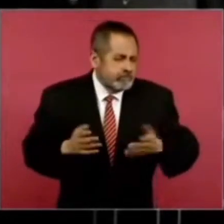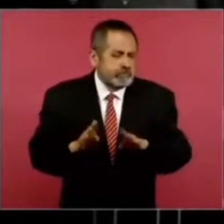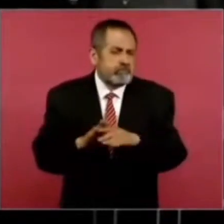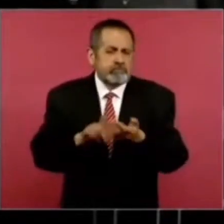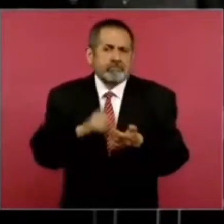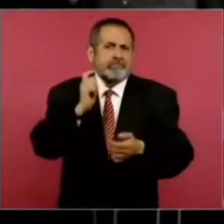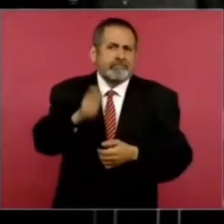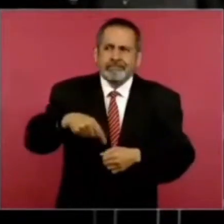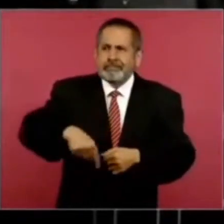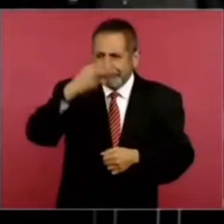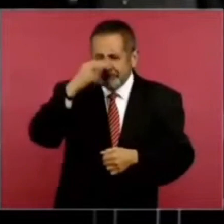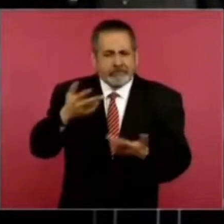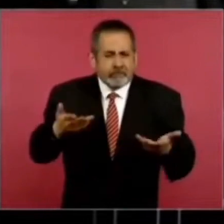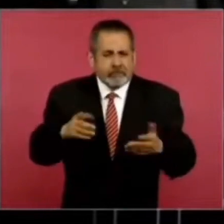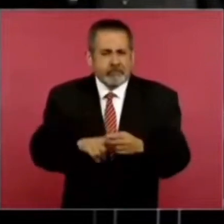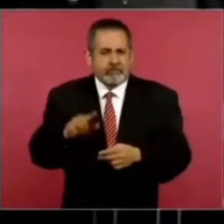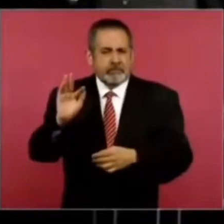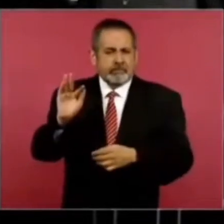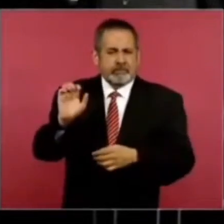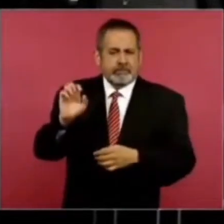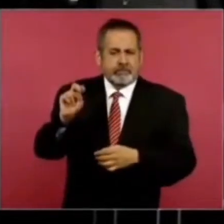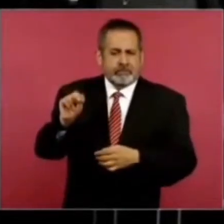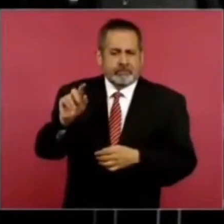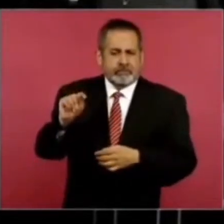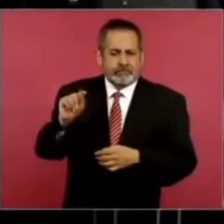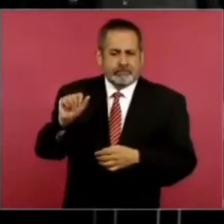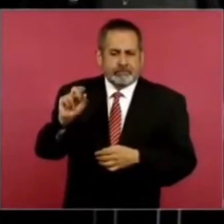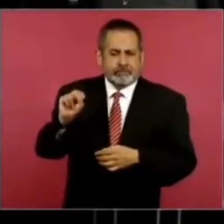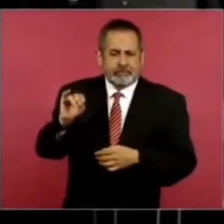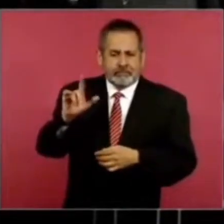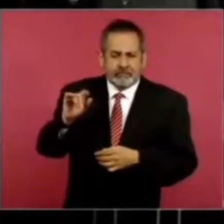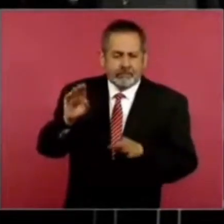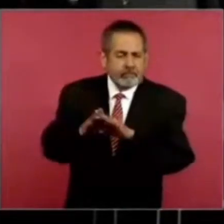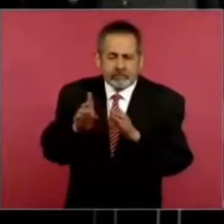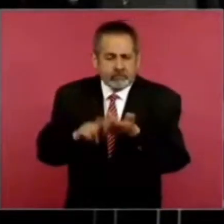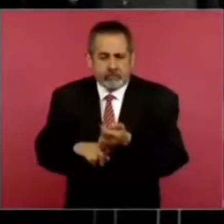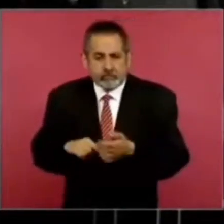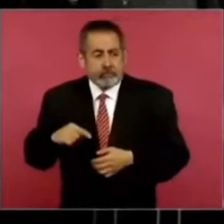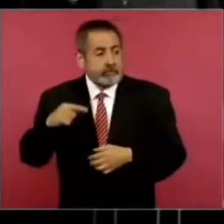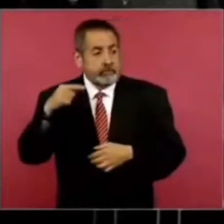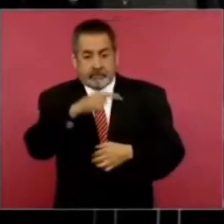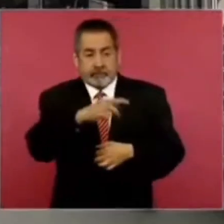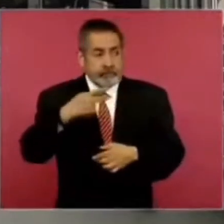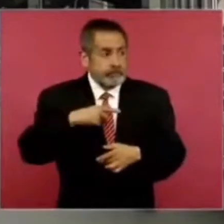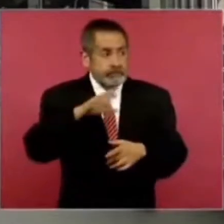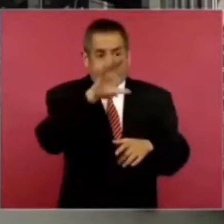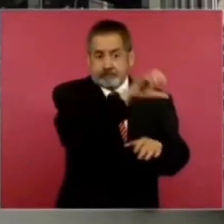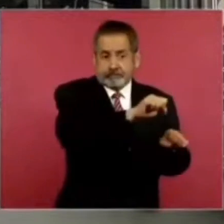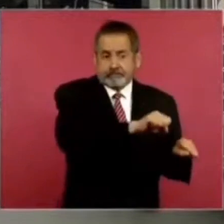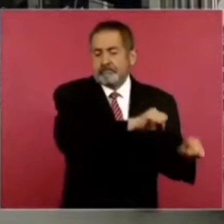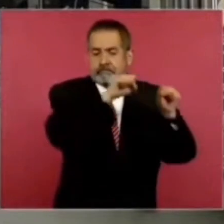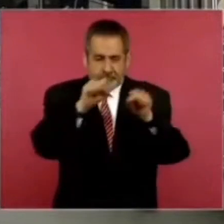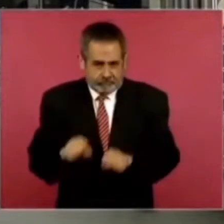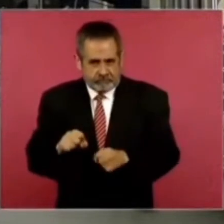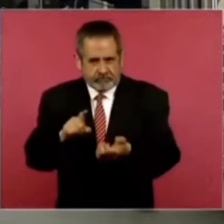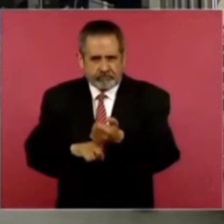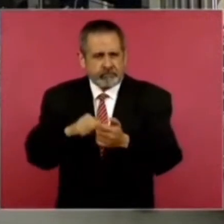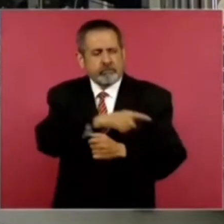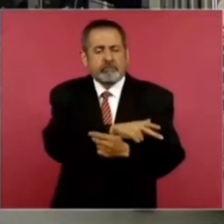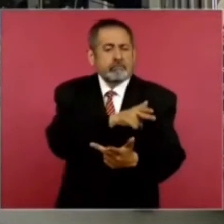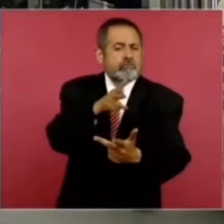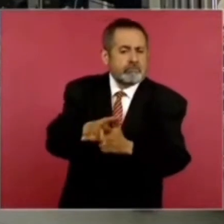tiene que ver con el fentanilo y el asunto de la extradición de este personaje que también al que se le dio entrevista por el asesinato de Javier